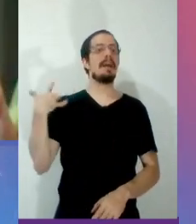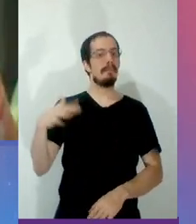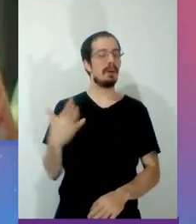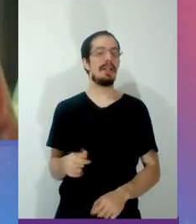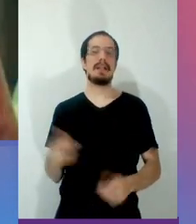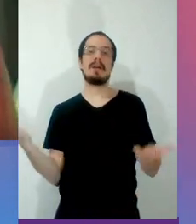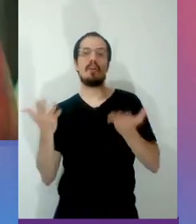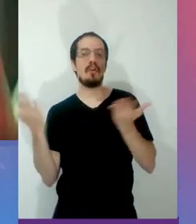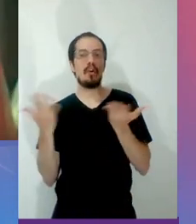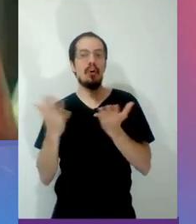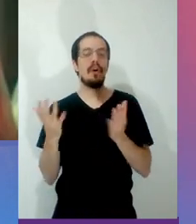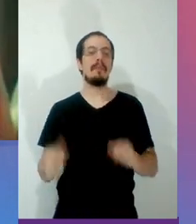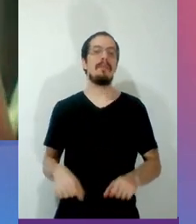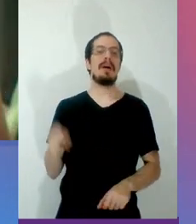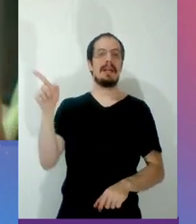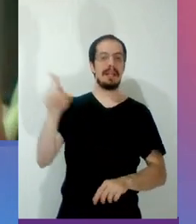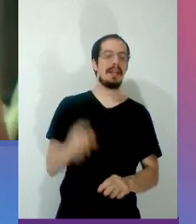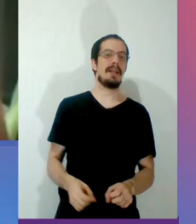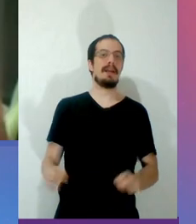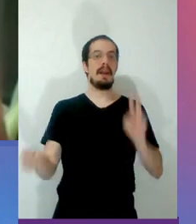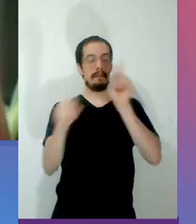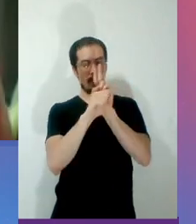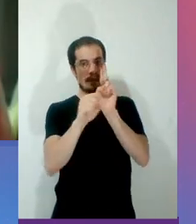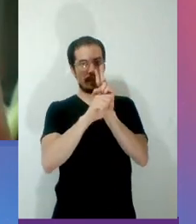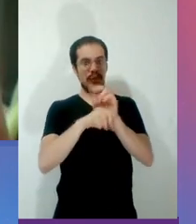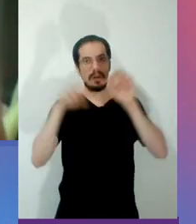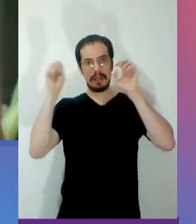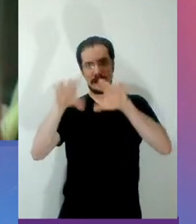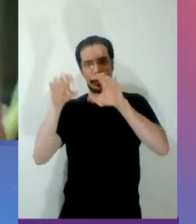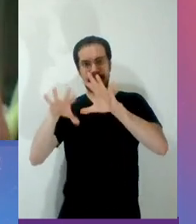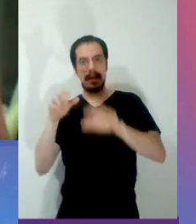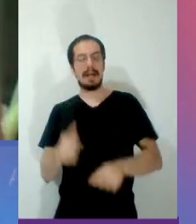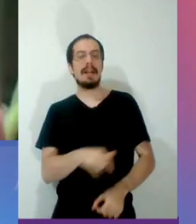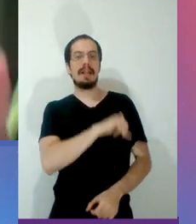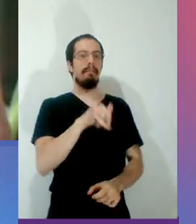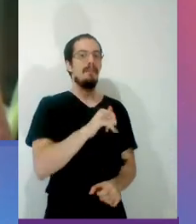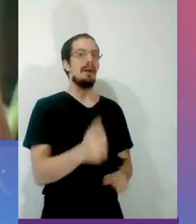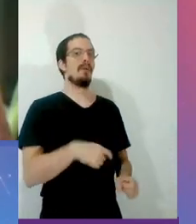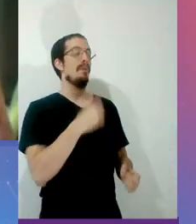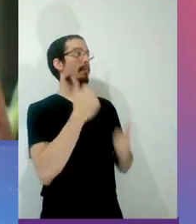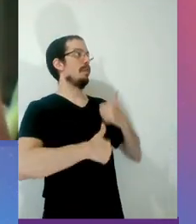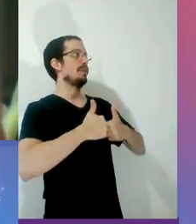triada del profesorado, de los educadores, de todo el sistema educativo,